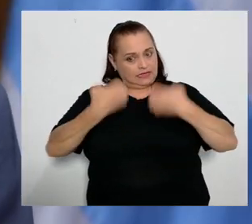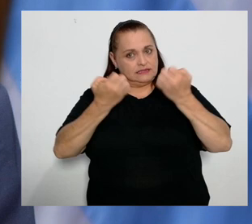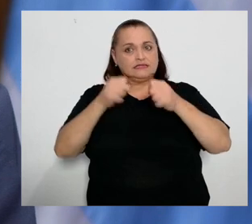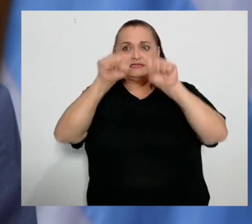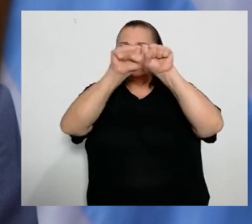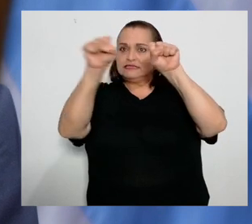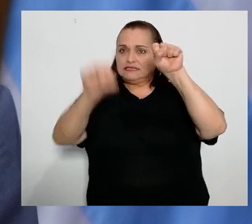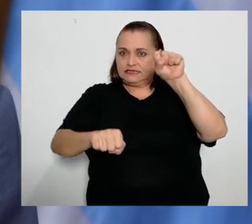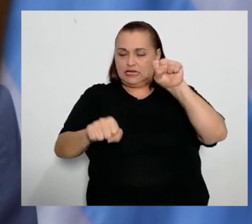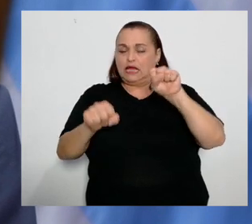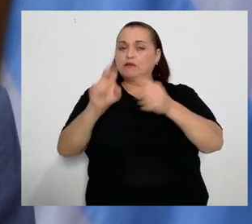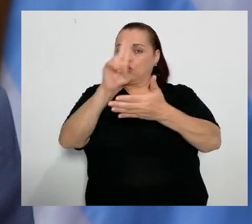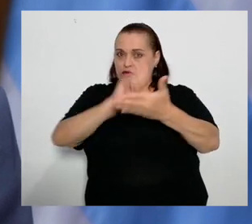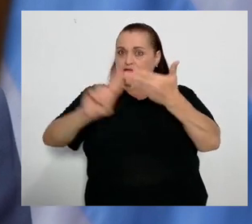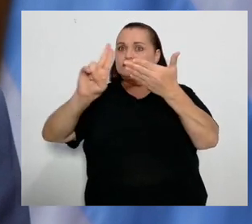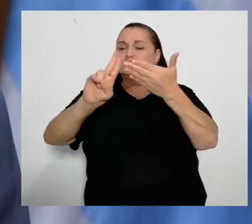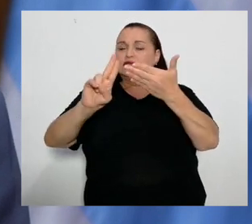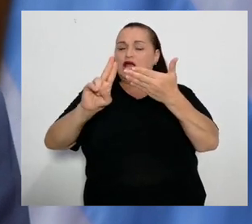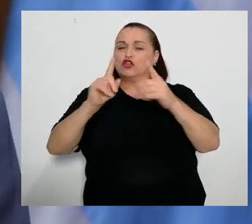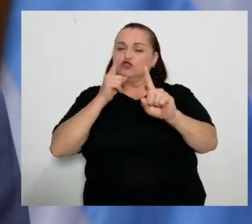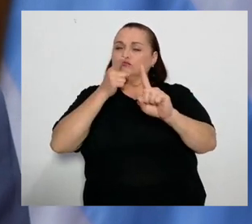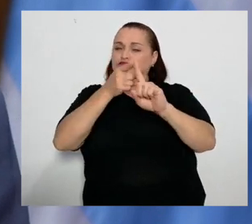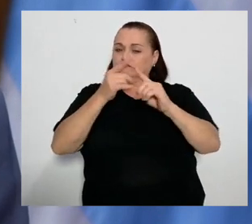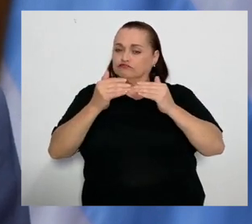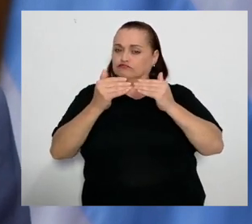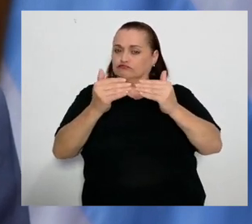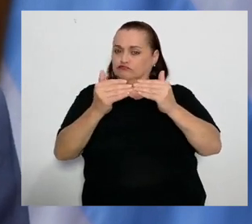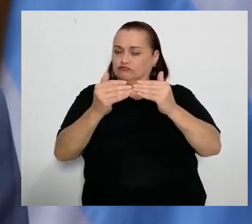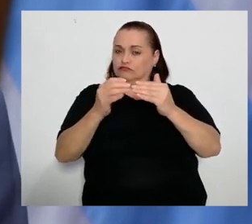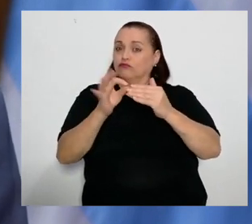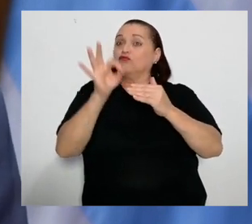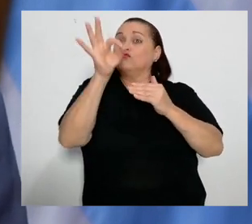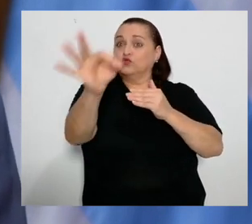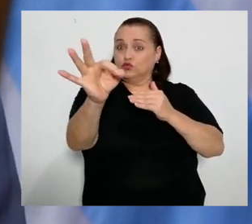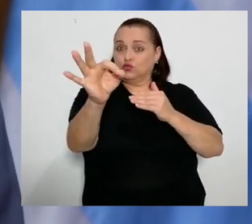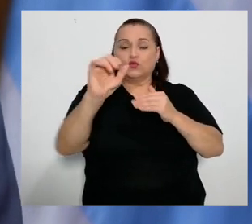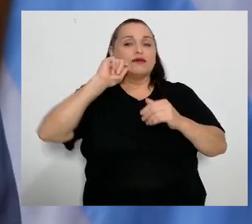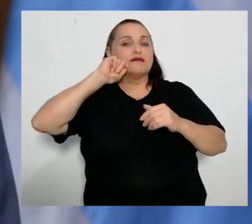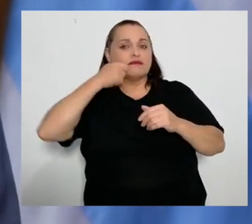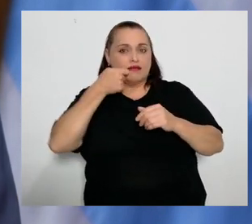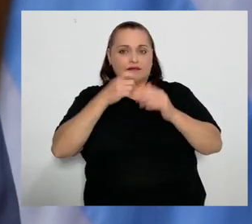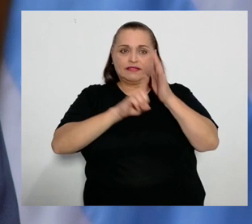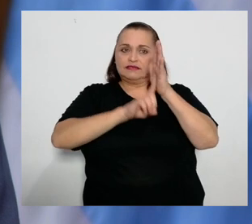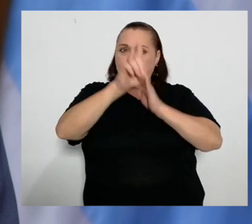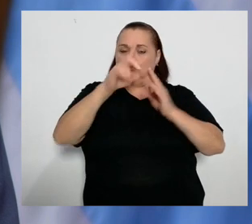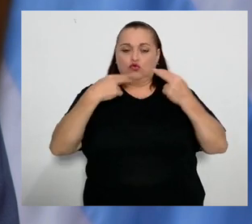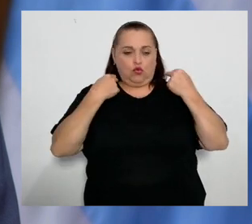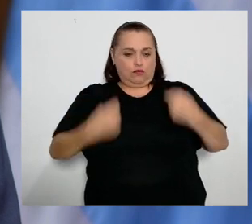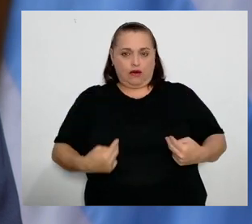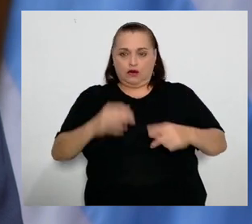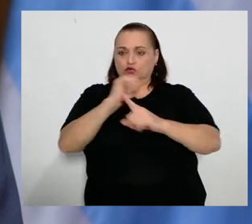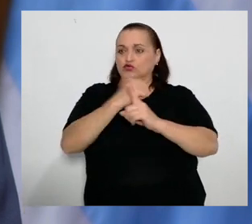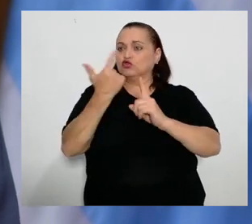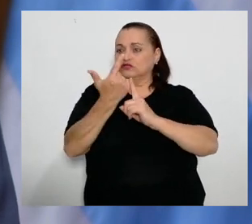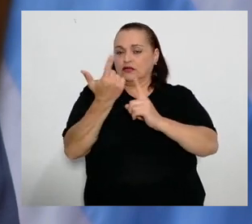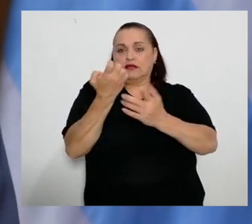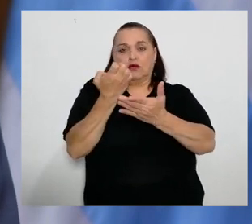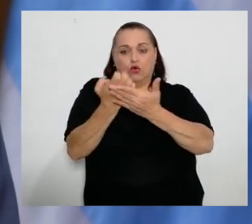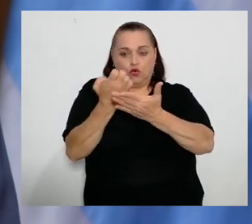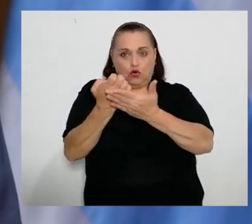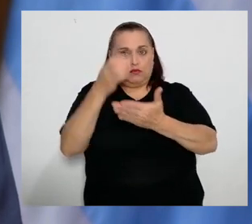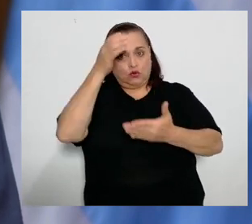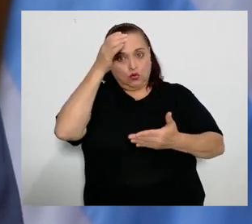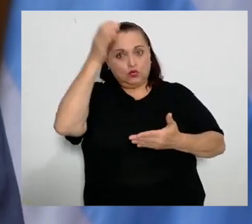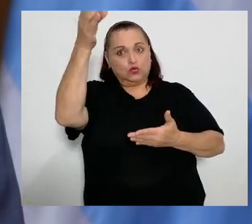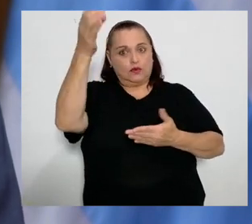la existencia de un sistema universitario que ha sido que es y que será clave para el desarrollo humano social económico